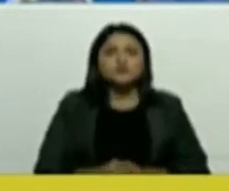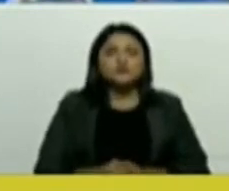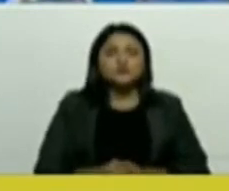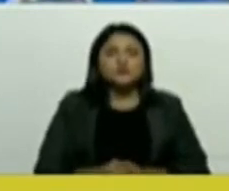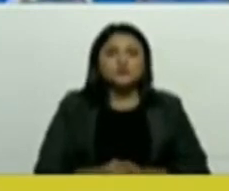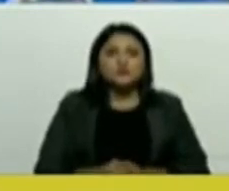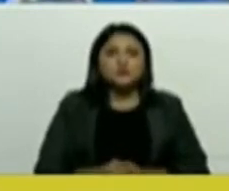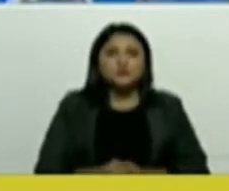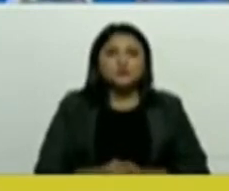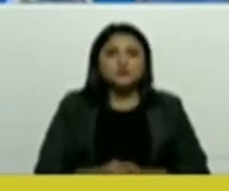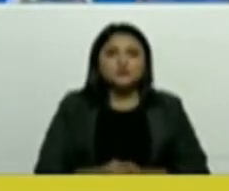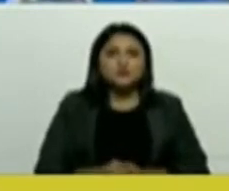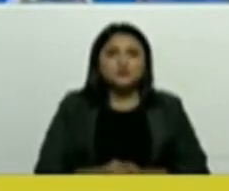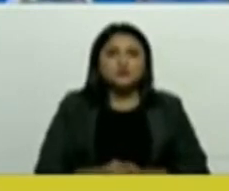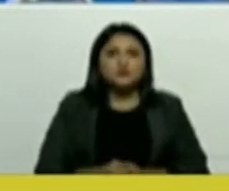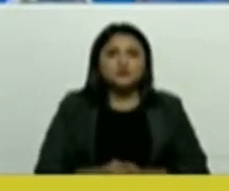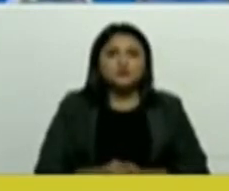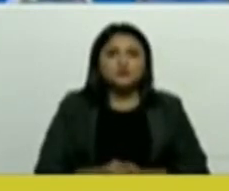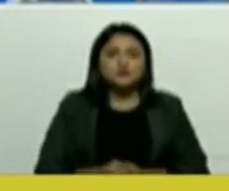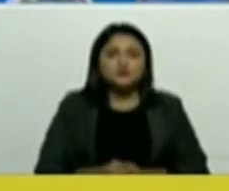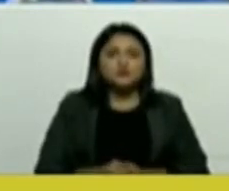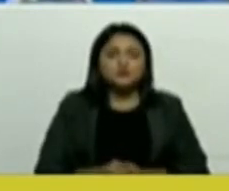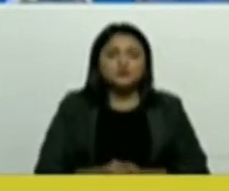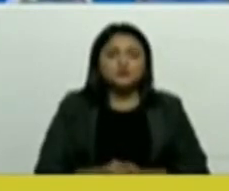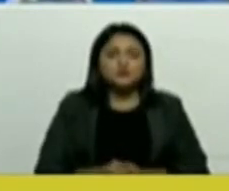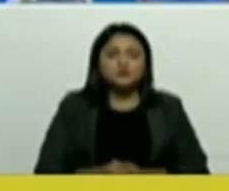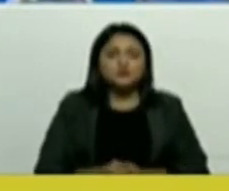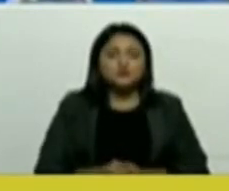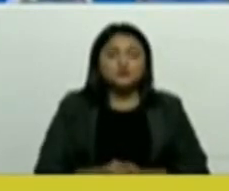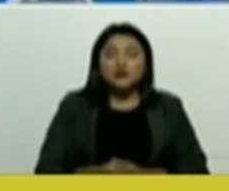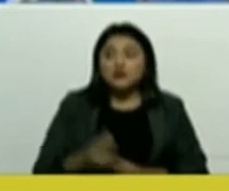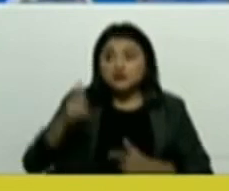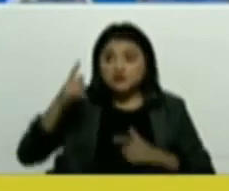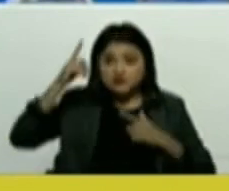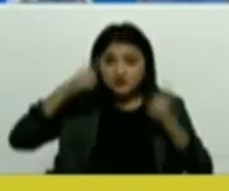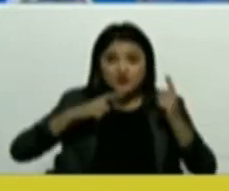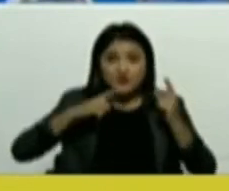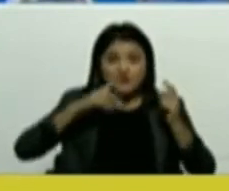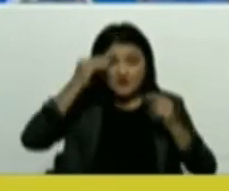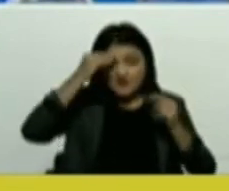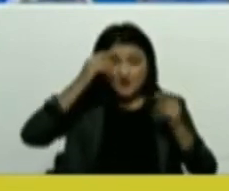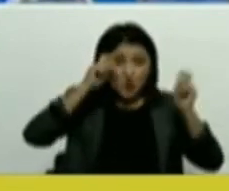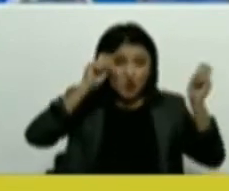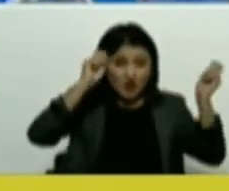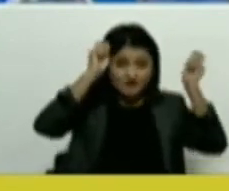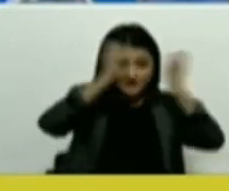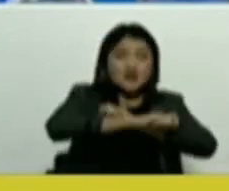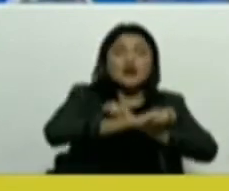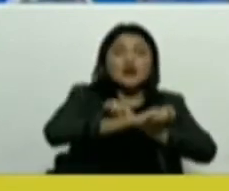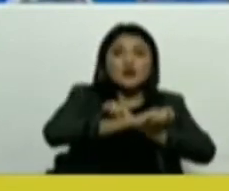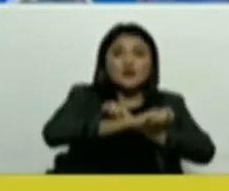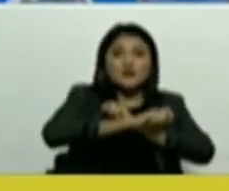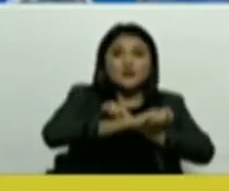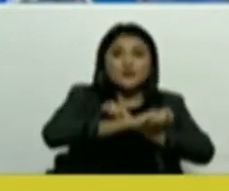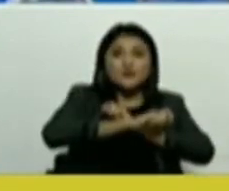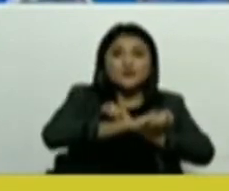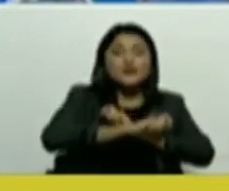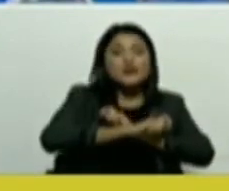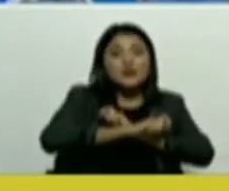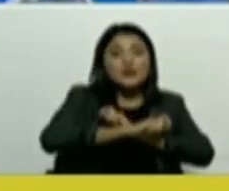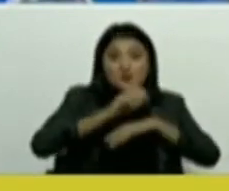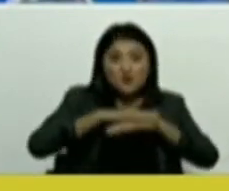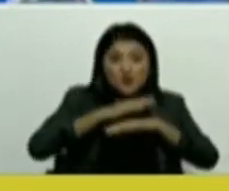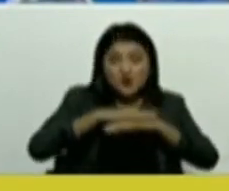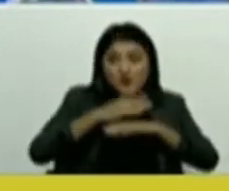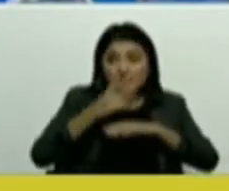African descent, whether in Venezuela or elsewhere, él garantizó que todas aquellas personas